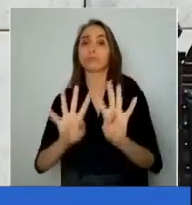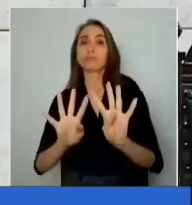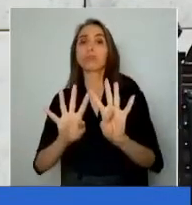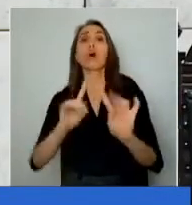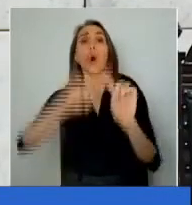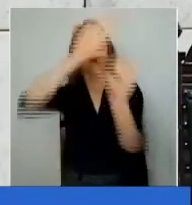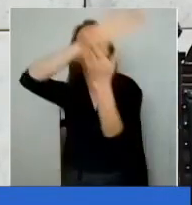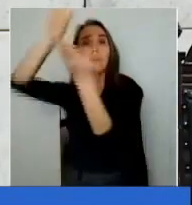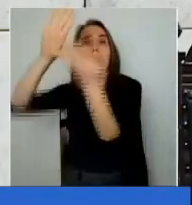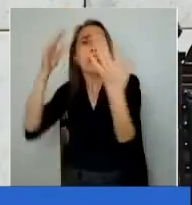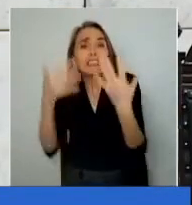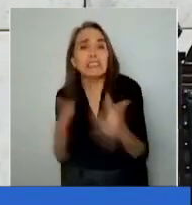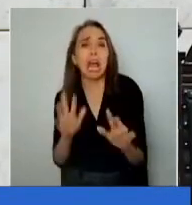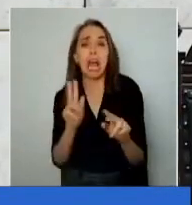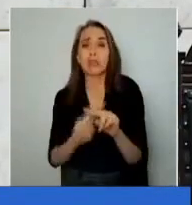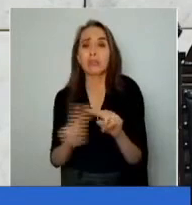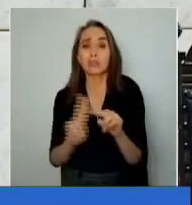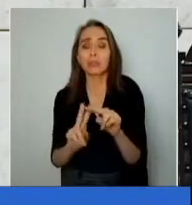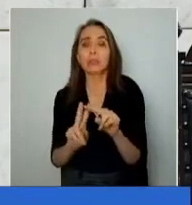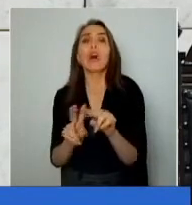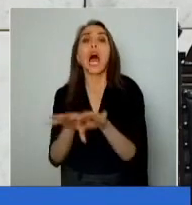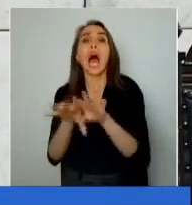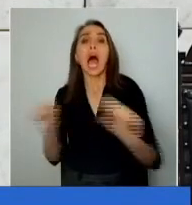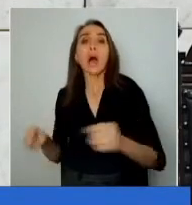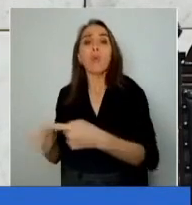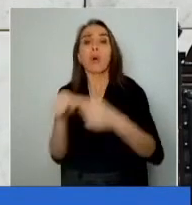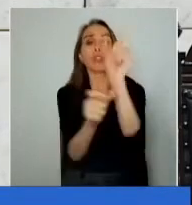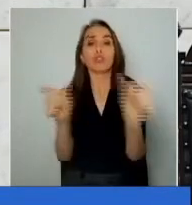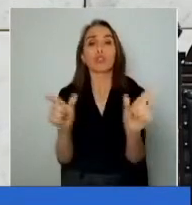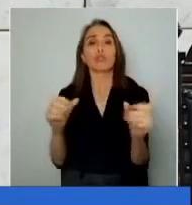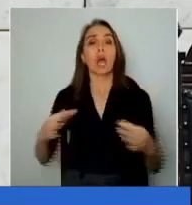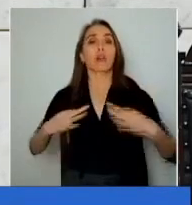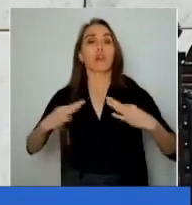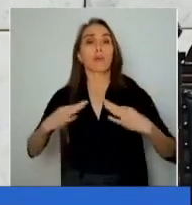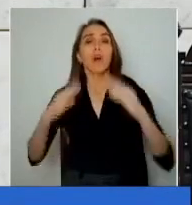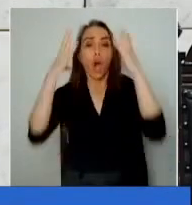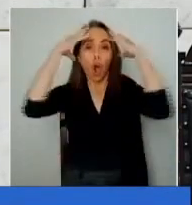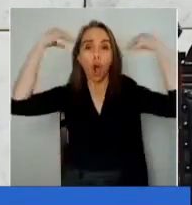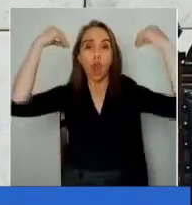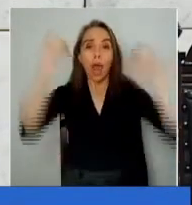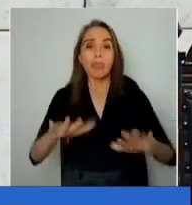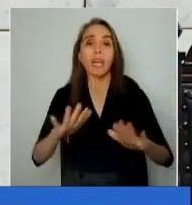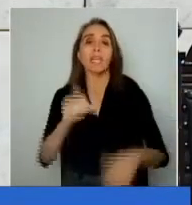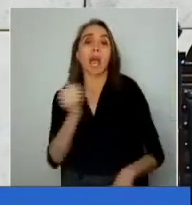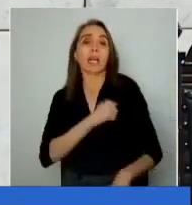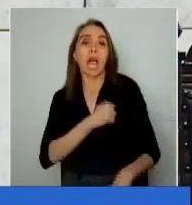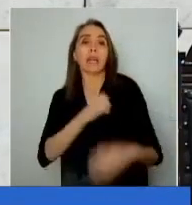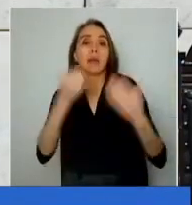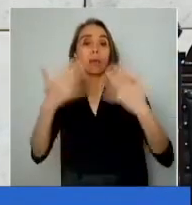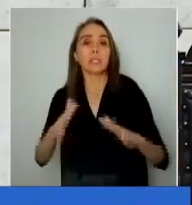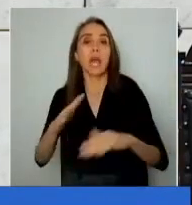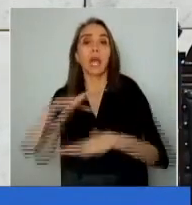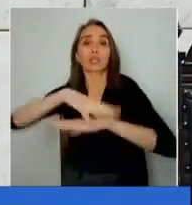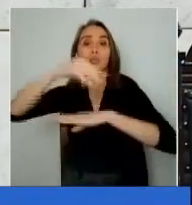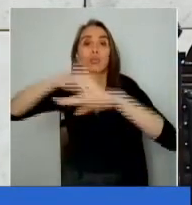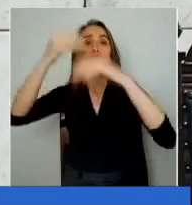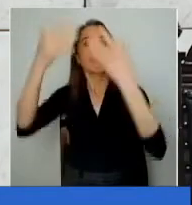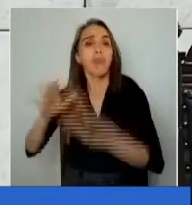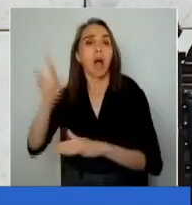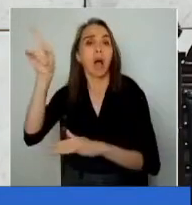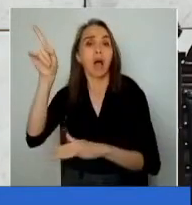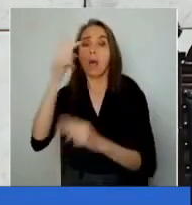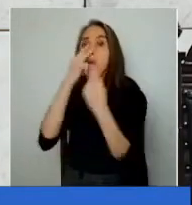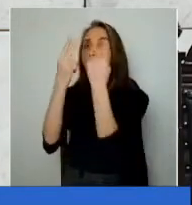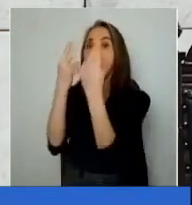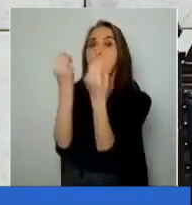que tienen un pacto social civilizatorio como Holanda como Canadá o como Suecia y que son buenos ejemplos para